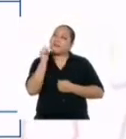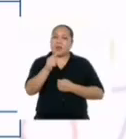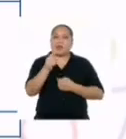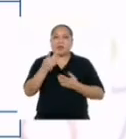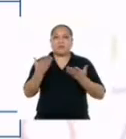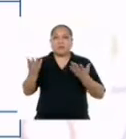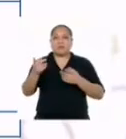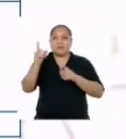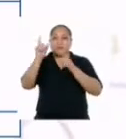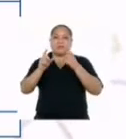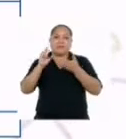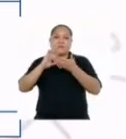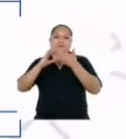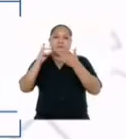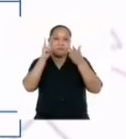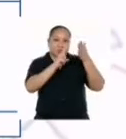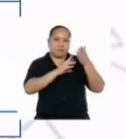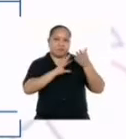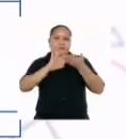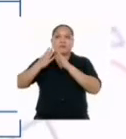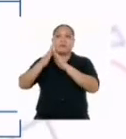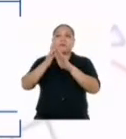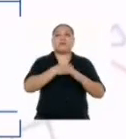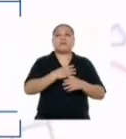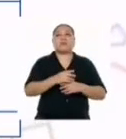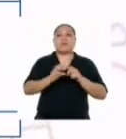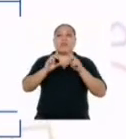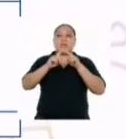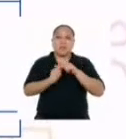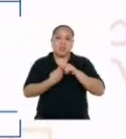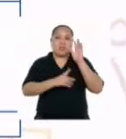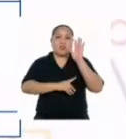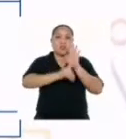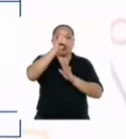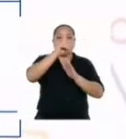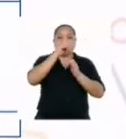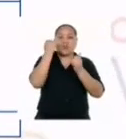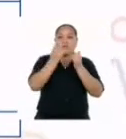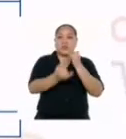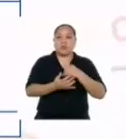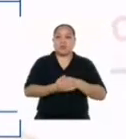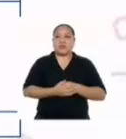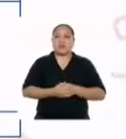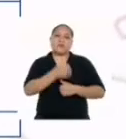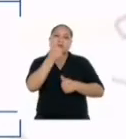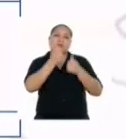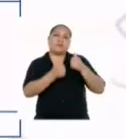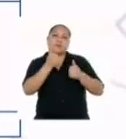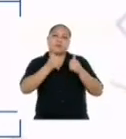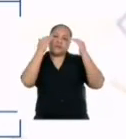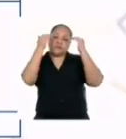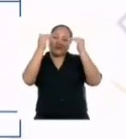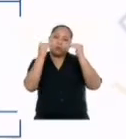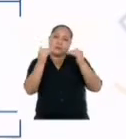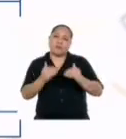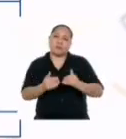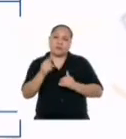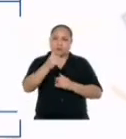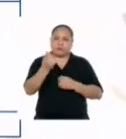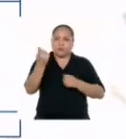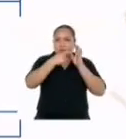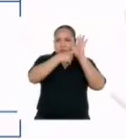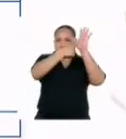Estará dirigida a mi comunidad y tendrá inicio, desarrollo y cierre. ¿Cuáles son los acontecimientos